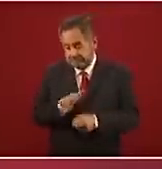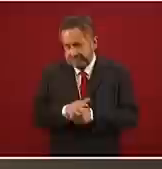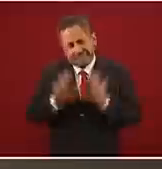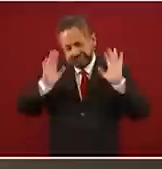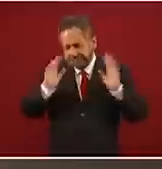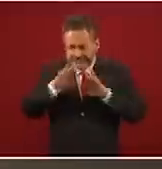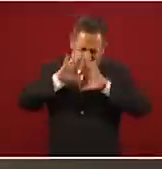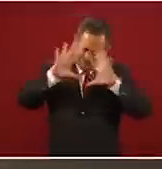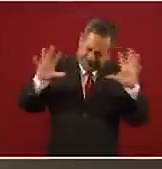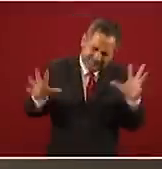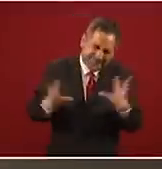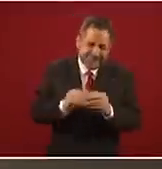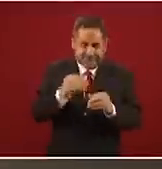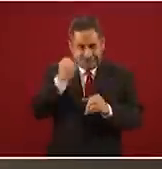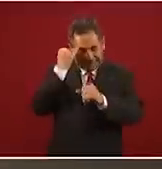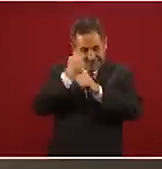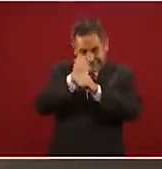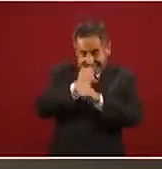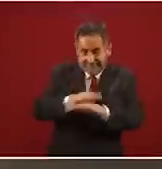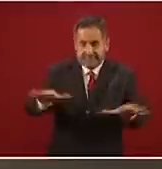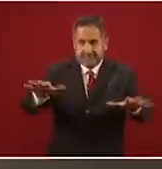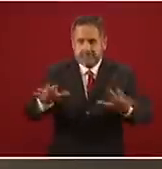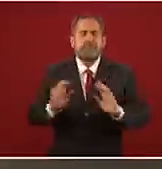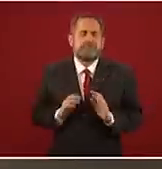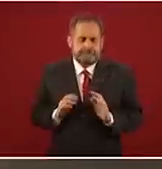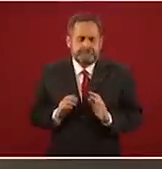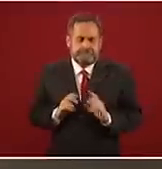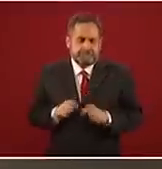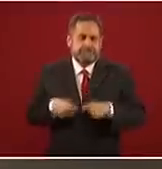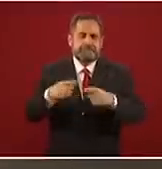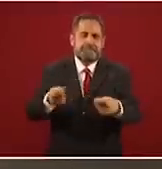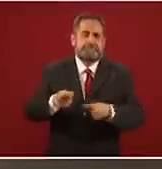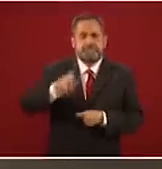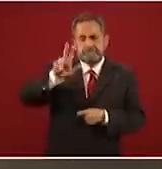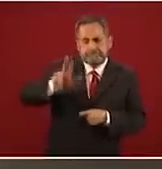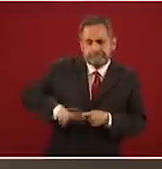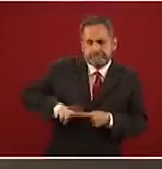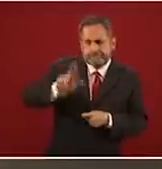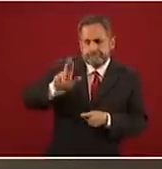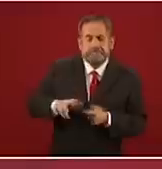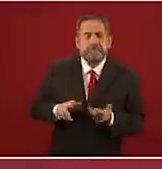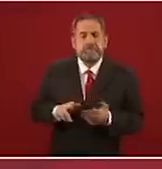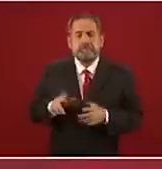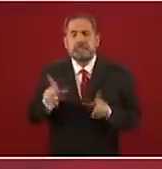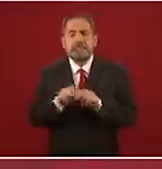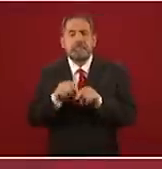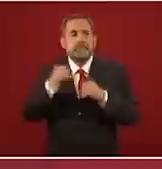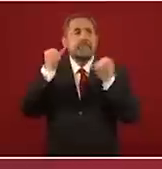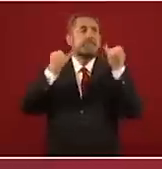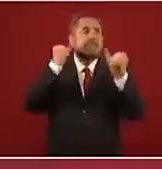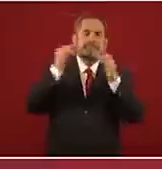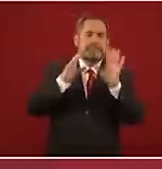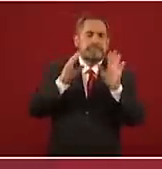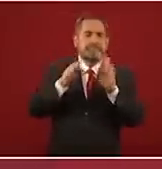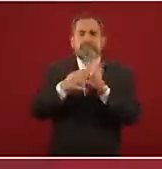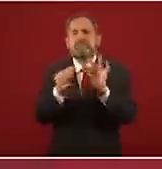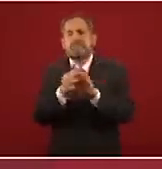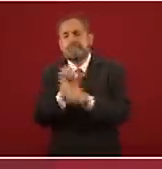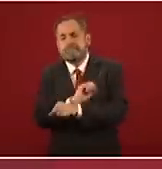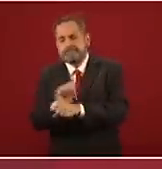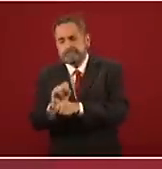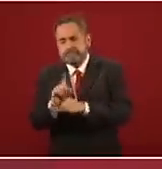podamos bajar, no quedarnos en generalidades,